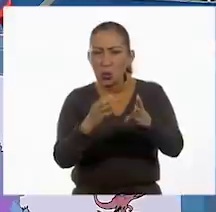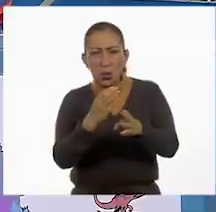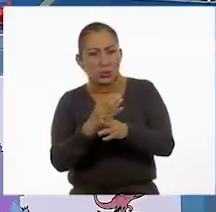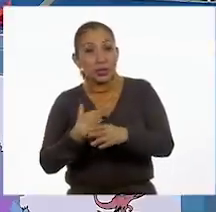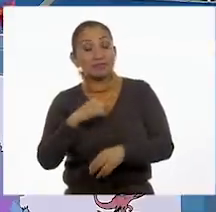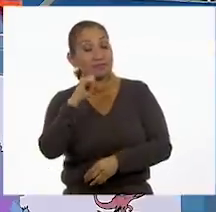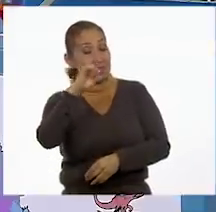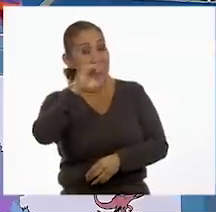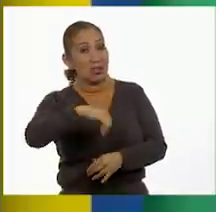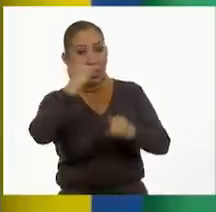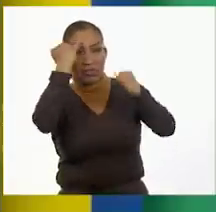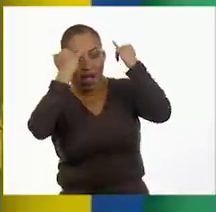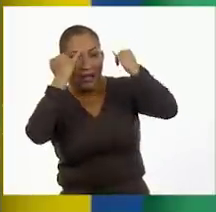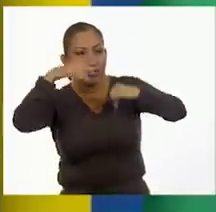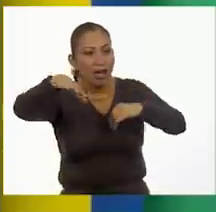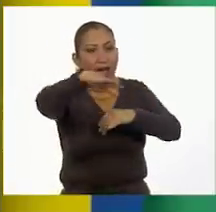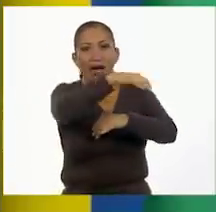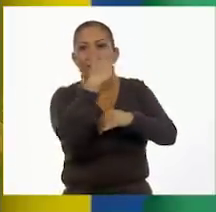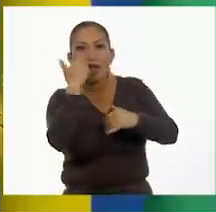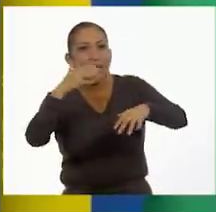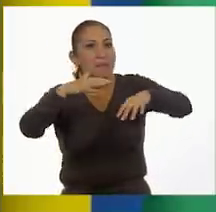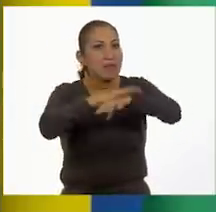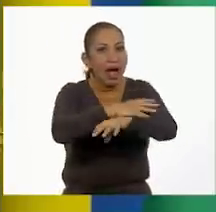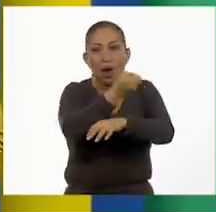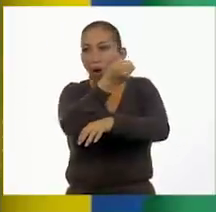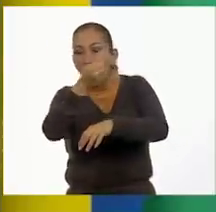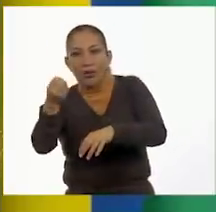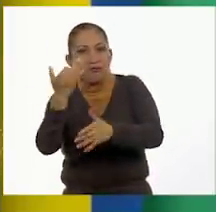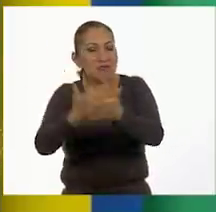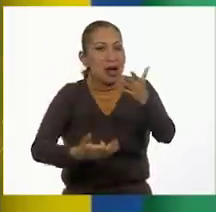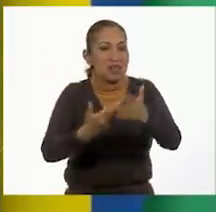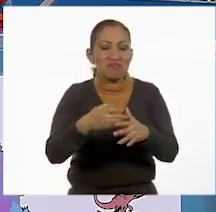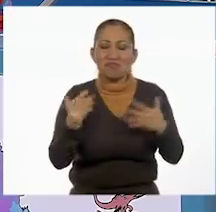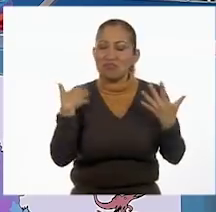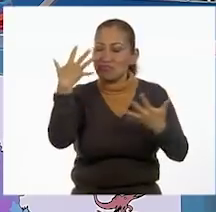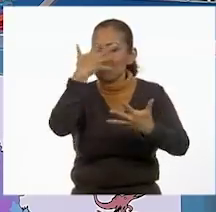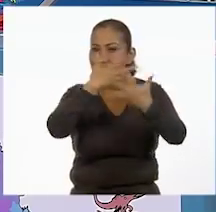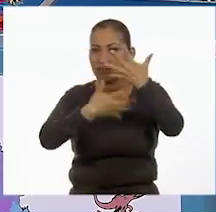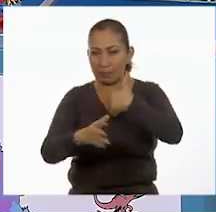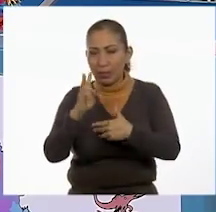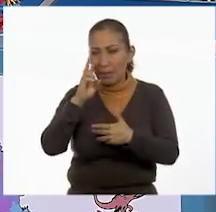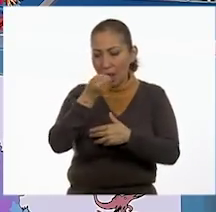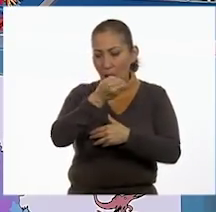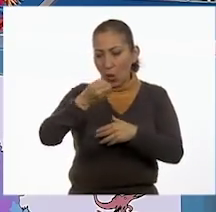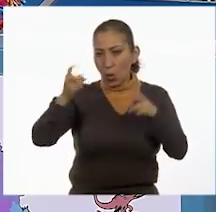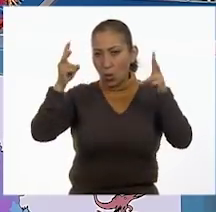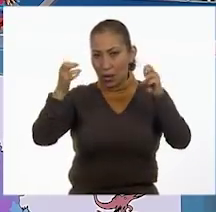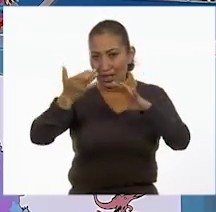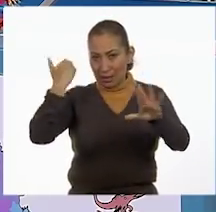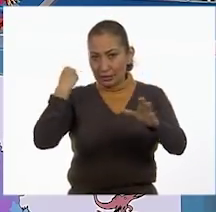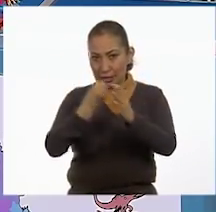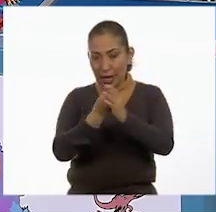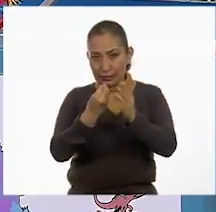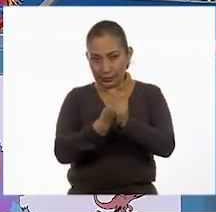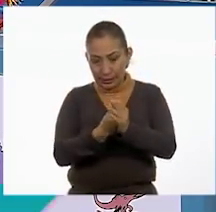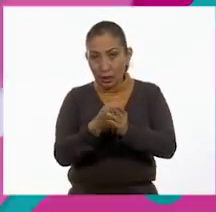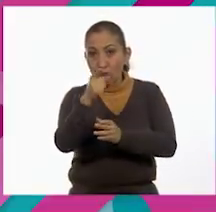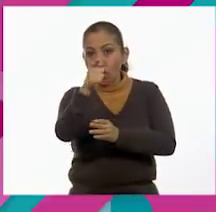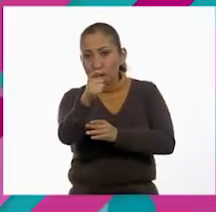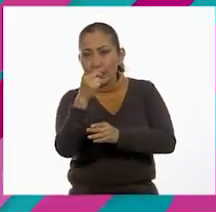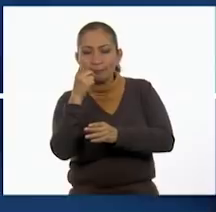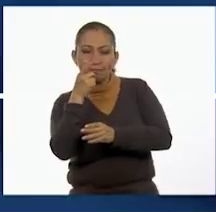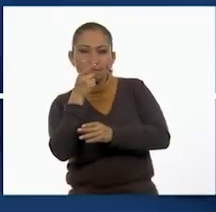Sí, muchas ideas, muchísimas cosas que ordenar. Sí. Vamos a ver la frase que comentamos la clase pasada y ustedes